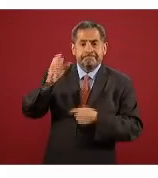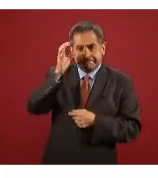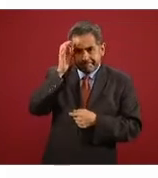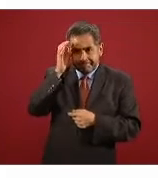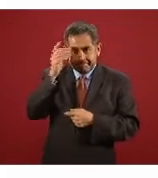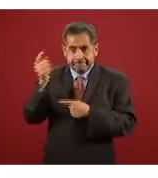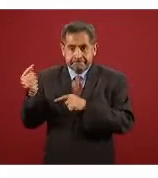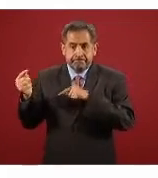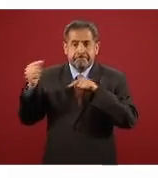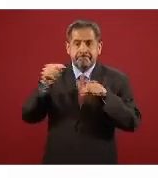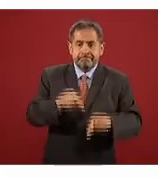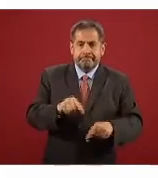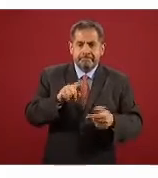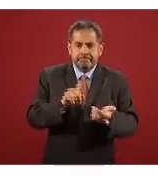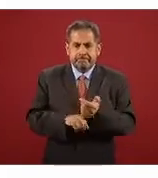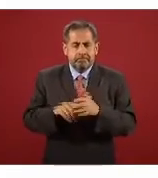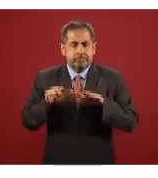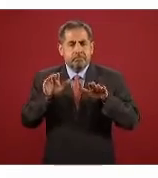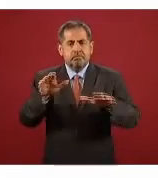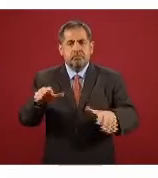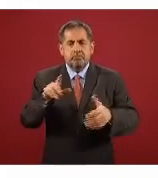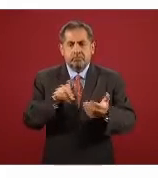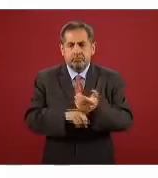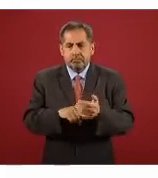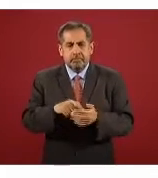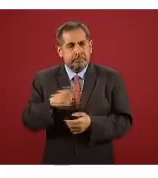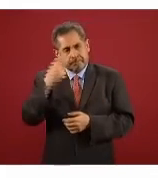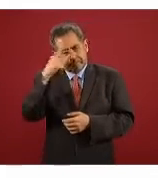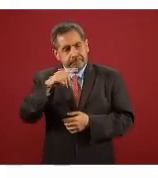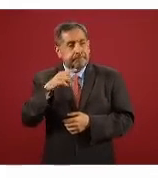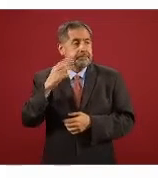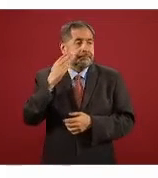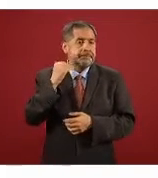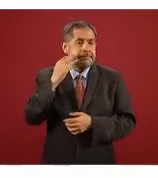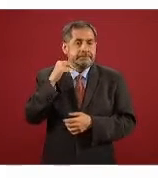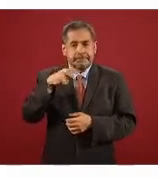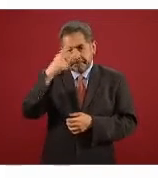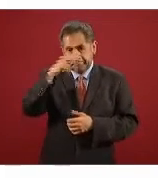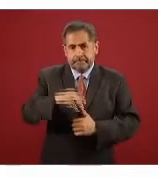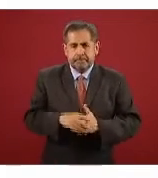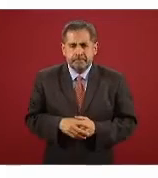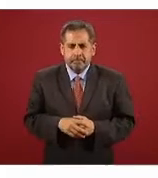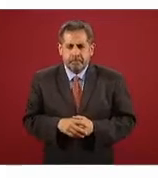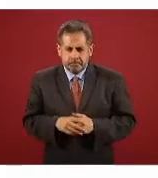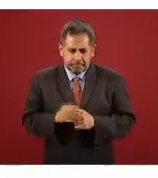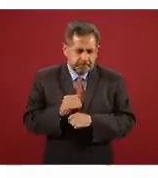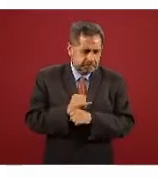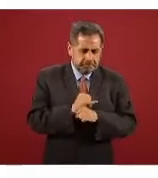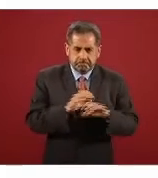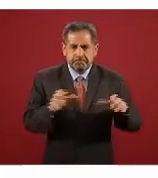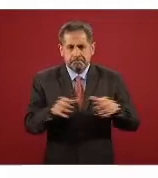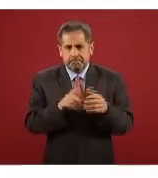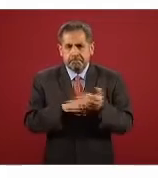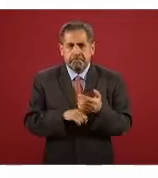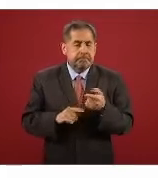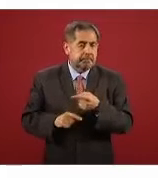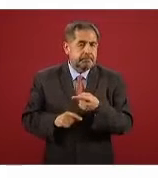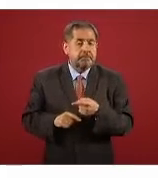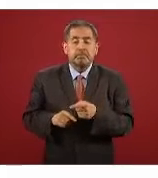al aeropuerto y al puerto de Manzanillo. Adelante, por favor. Este es un caso trabajado de manera conjunta. Adelante, por favor,